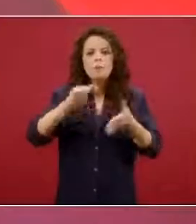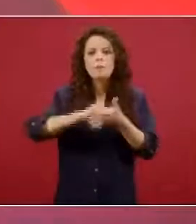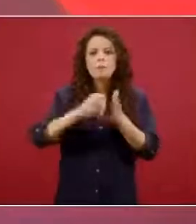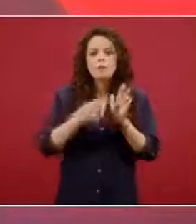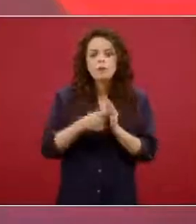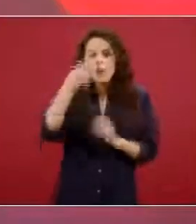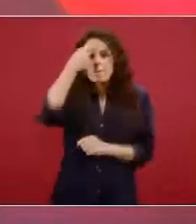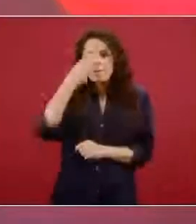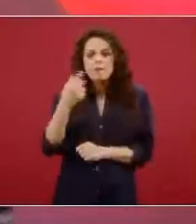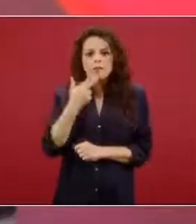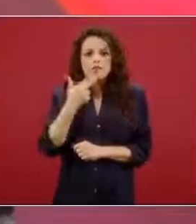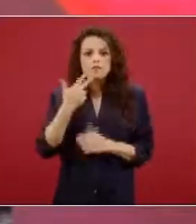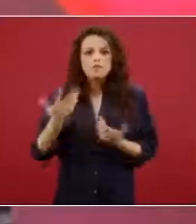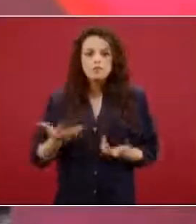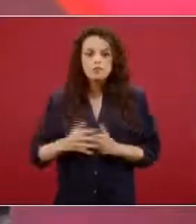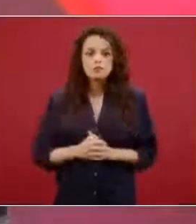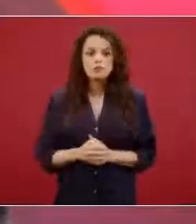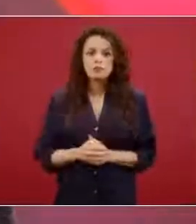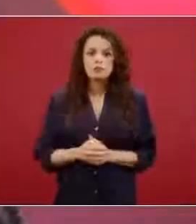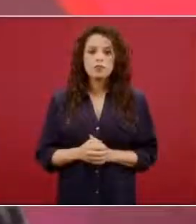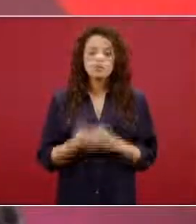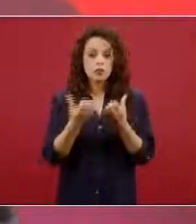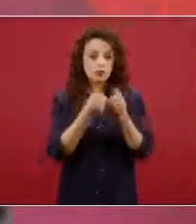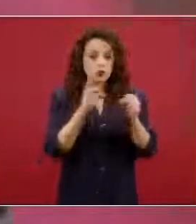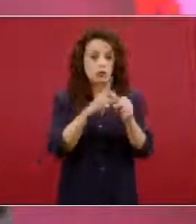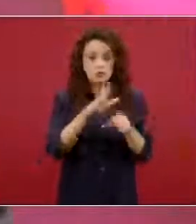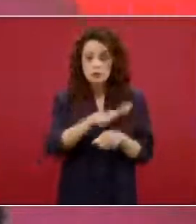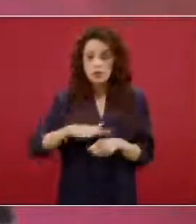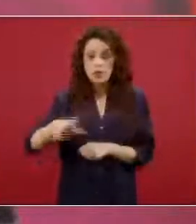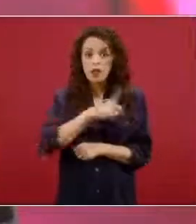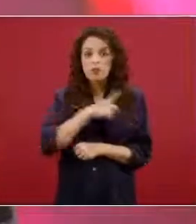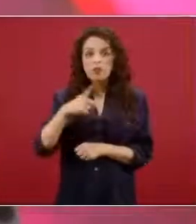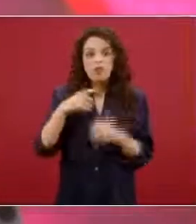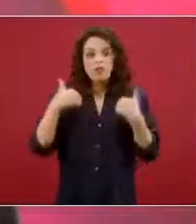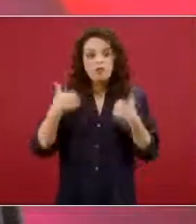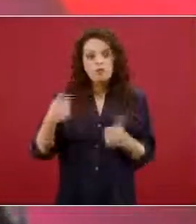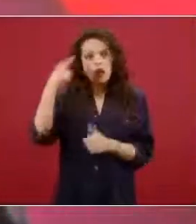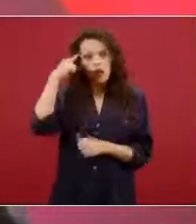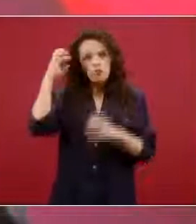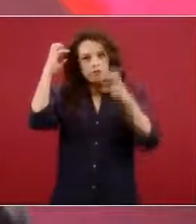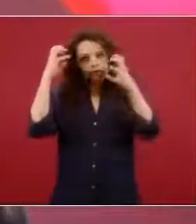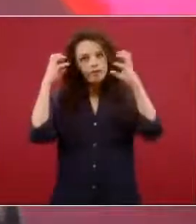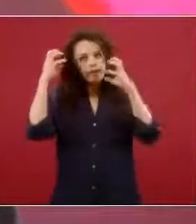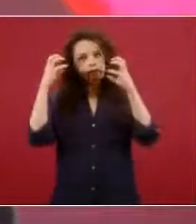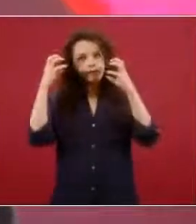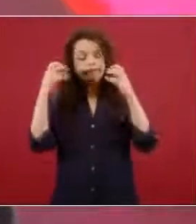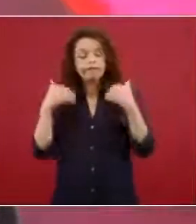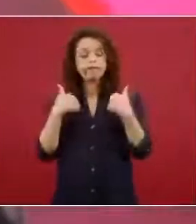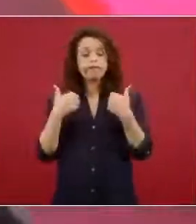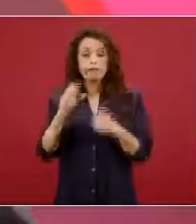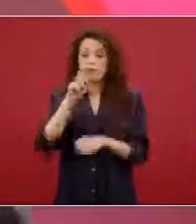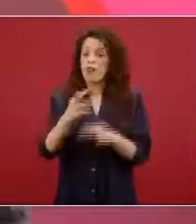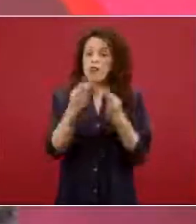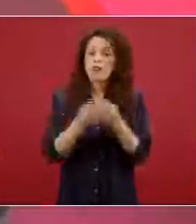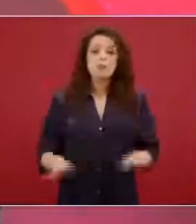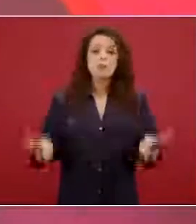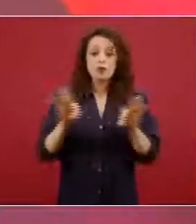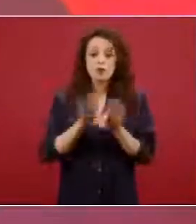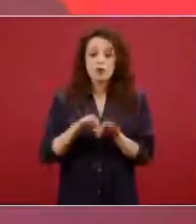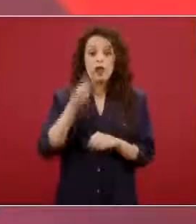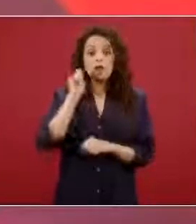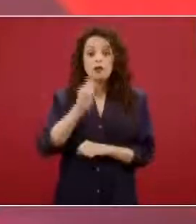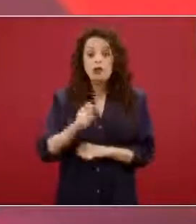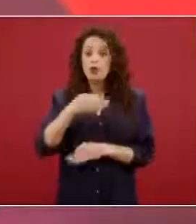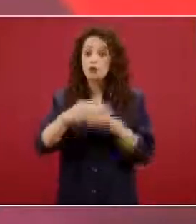como propósito involucrar a la sociedad en una reflexión colectiva. Insistimos en este sentido importantísimo de